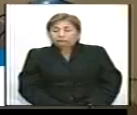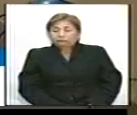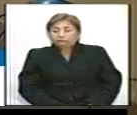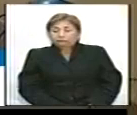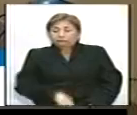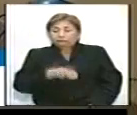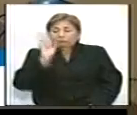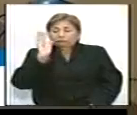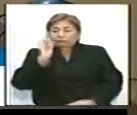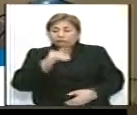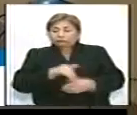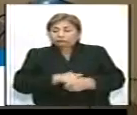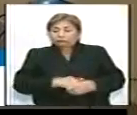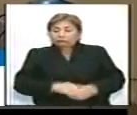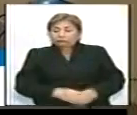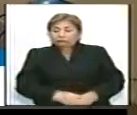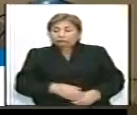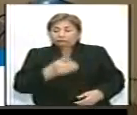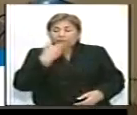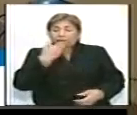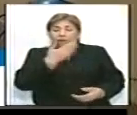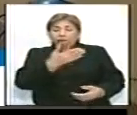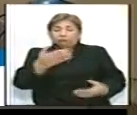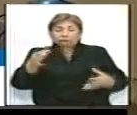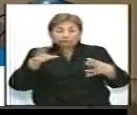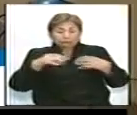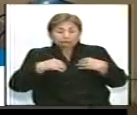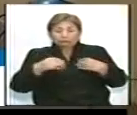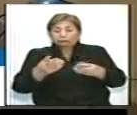Al voto, quienes están a favor,